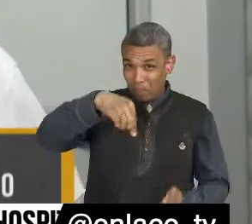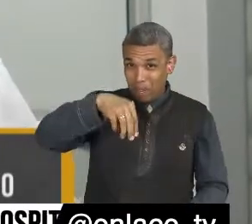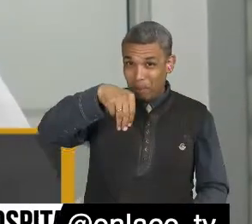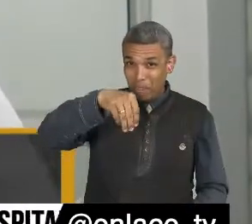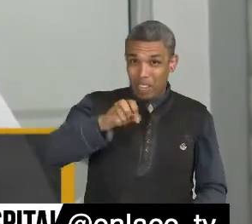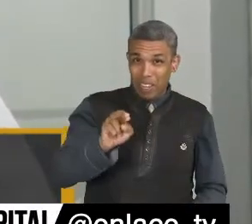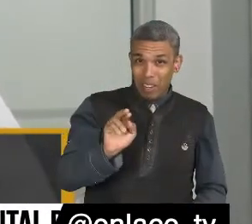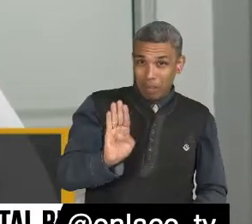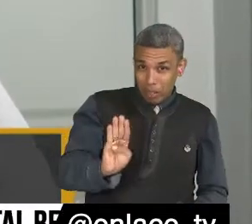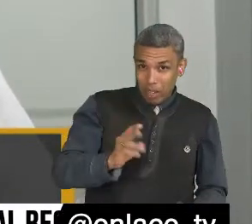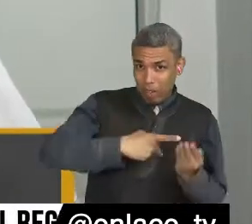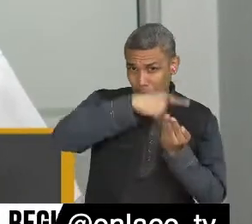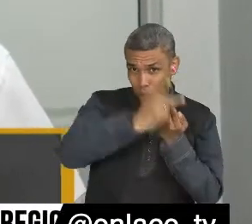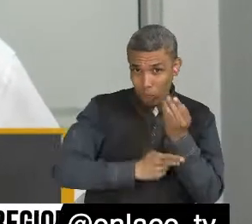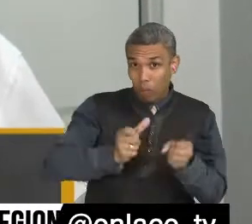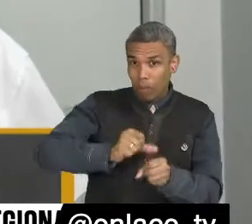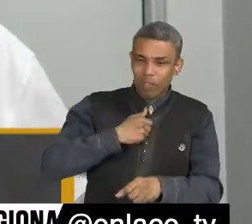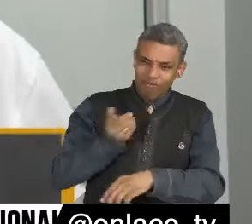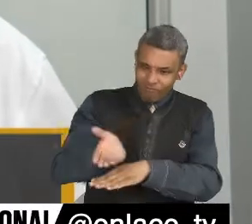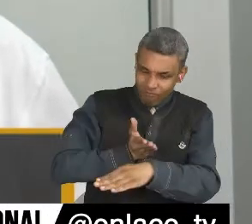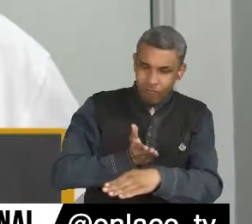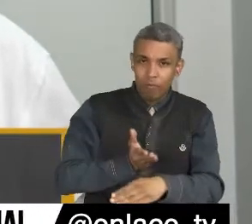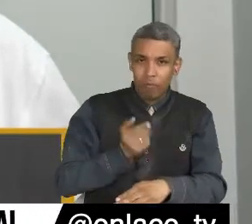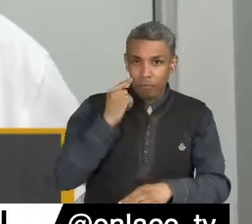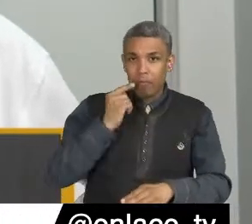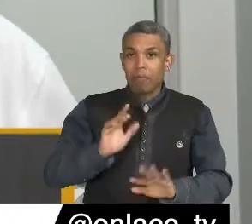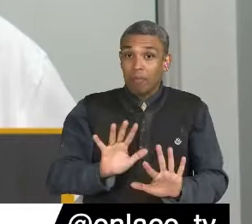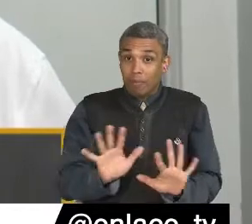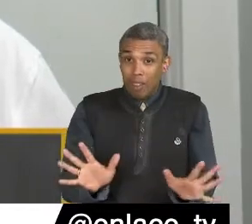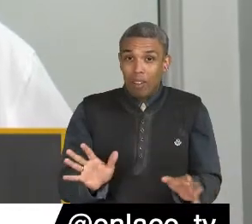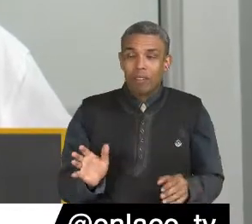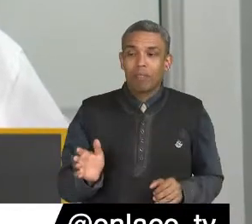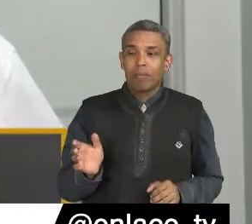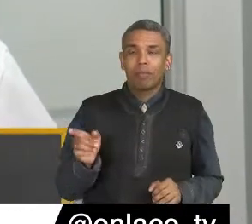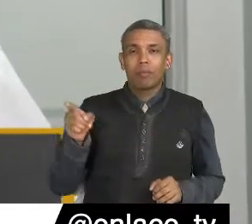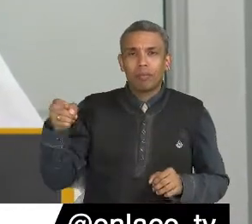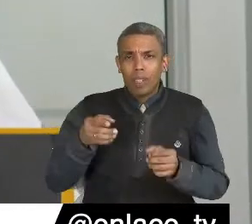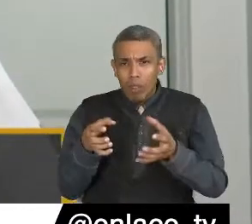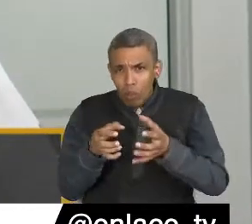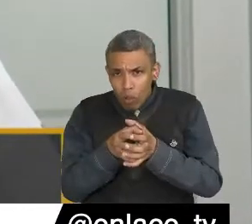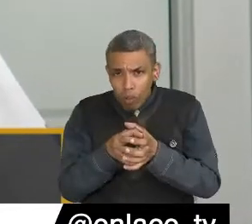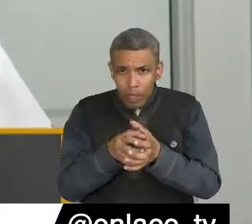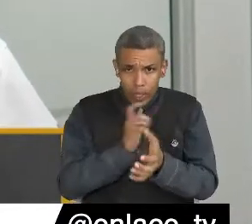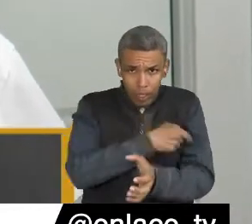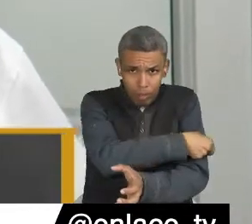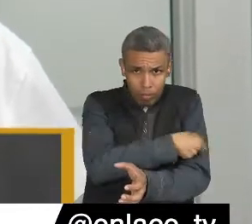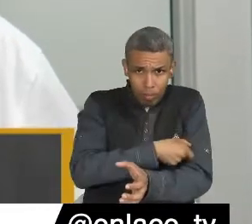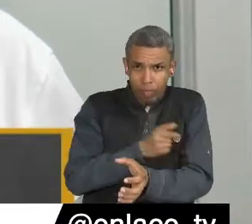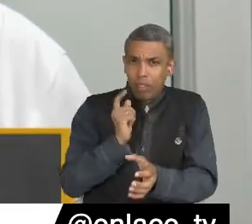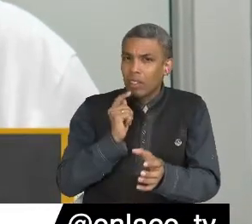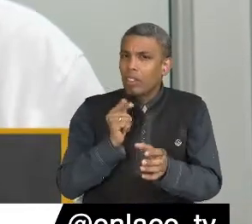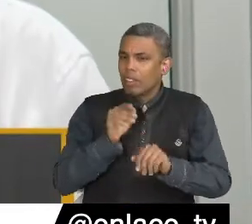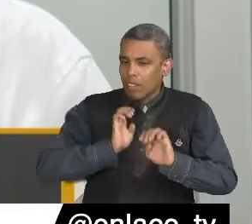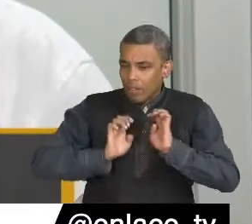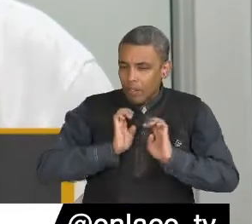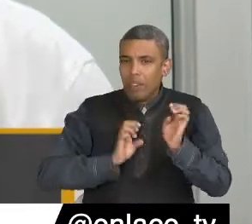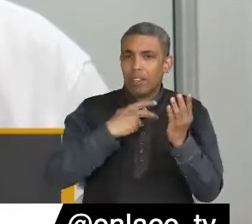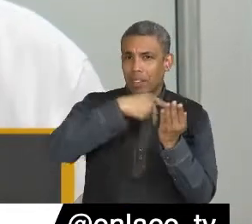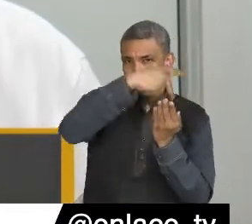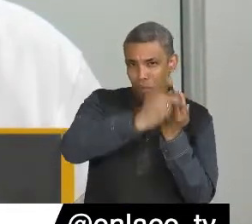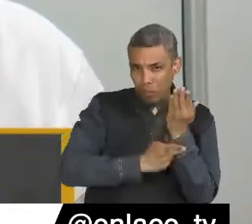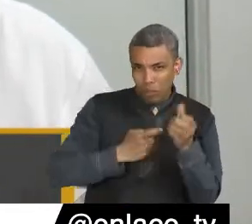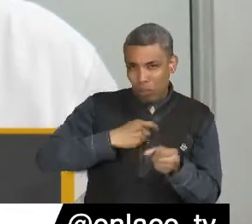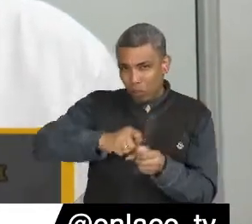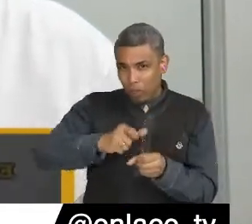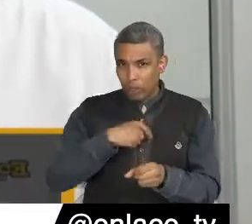hora se conoce algo muy importante. Después de reunir el Comité Cívico por la Defensa del Plan de Modernización de la Refinería de Barranca Bermeja, nos encontramos con